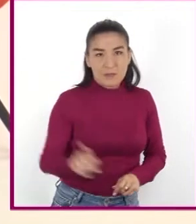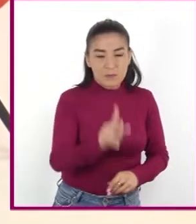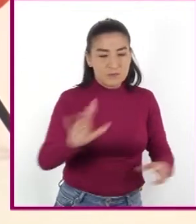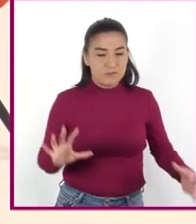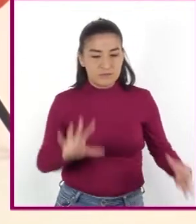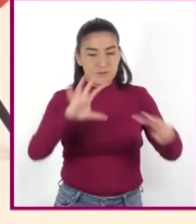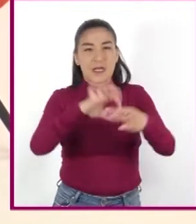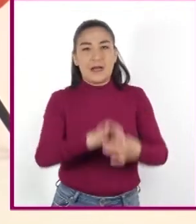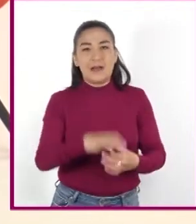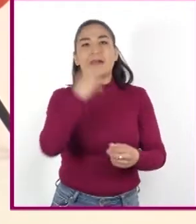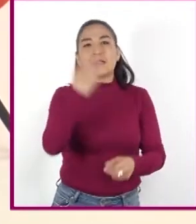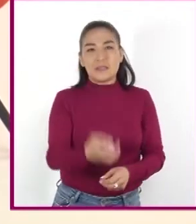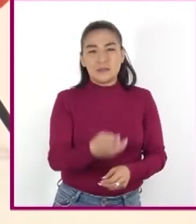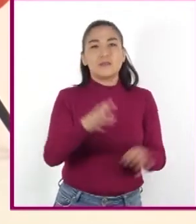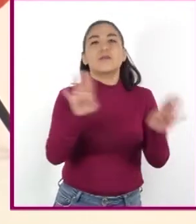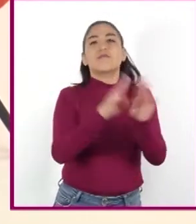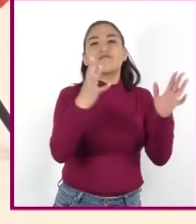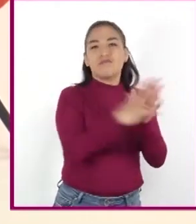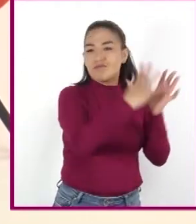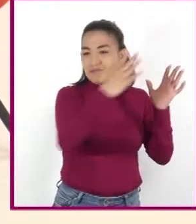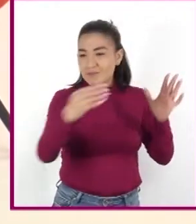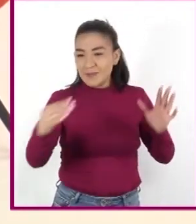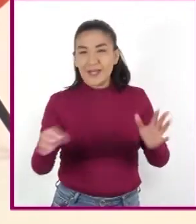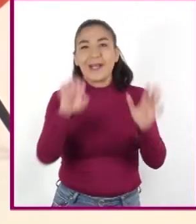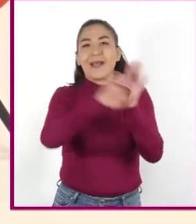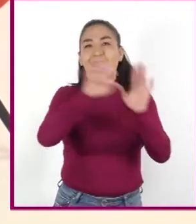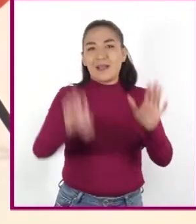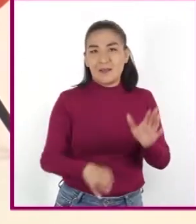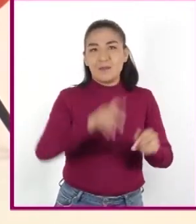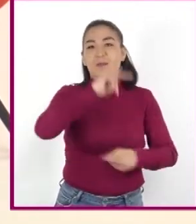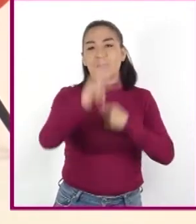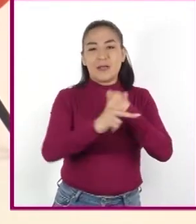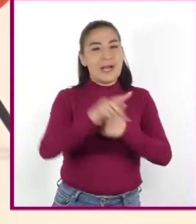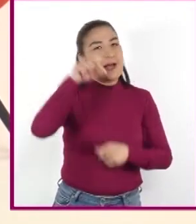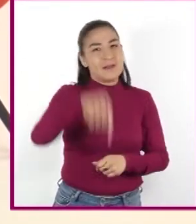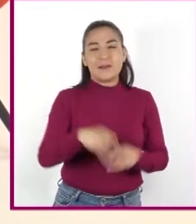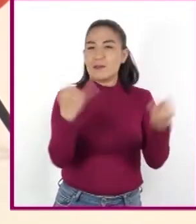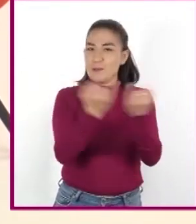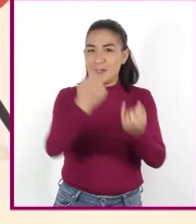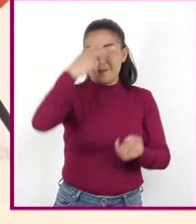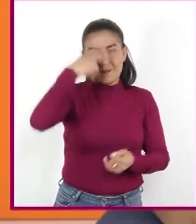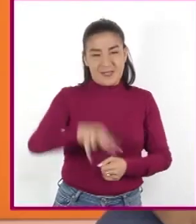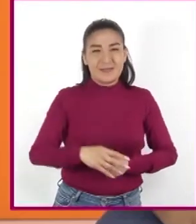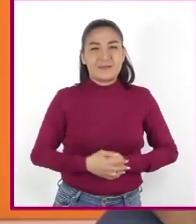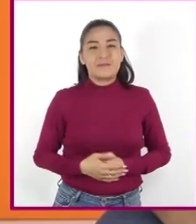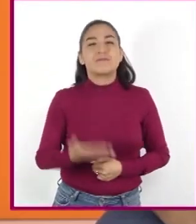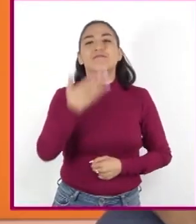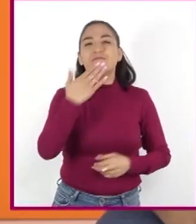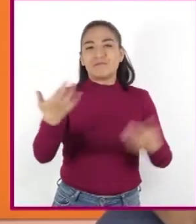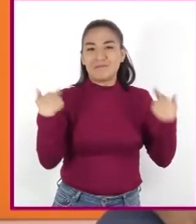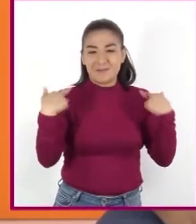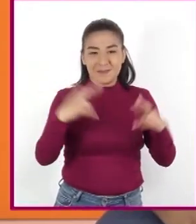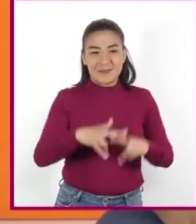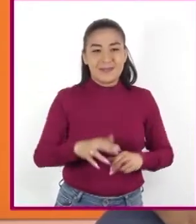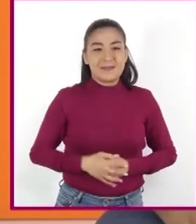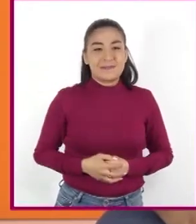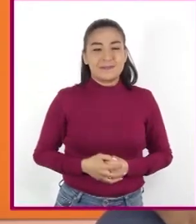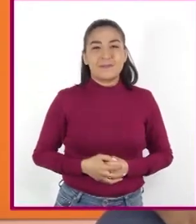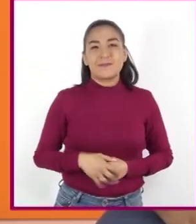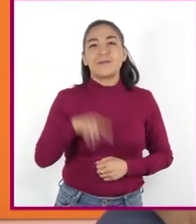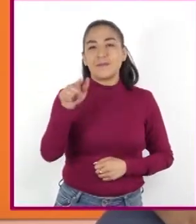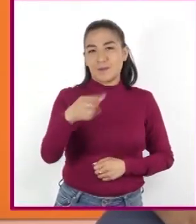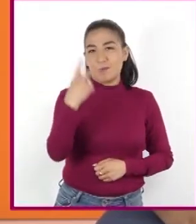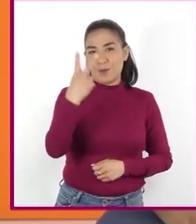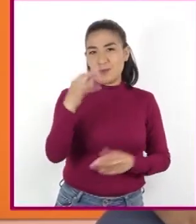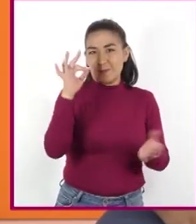se convierte en un ejemplo a seguir para otros países, incluido México. Muy bien, maestra Lourdes, obtiene sus